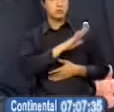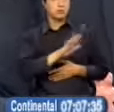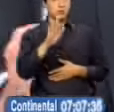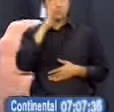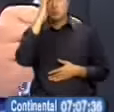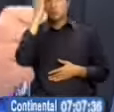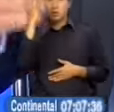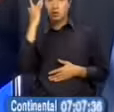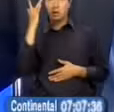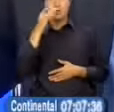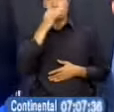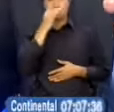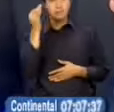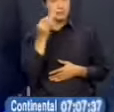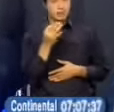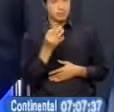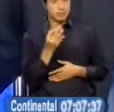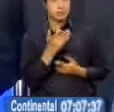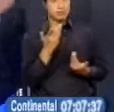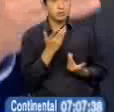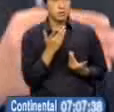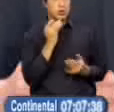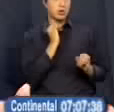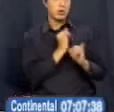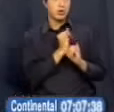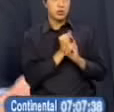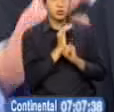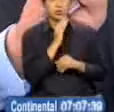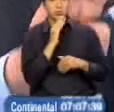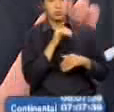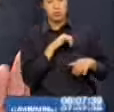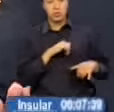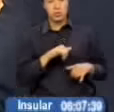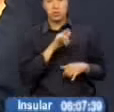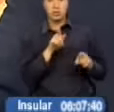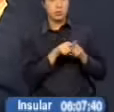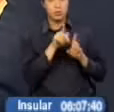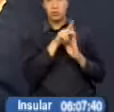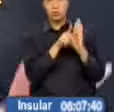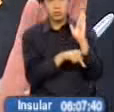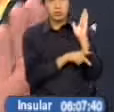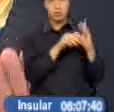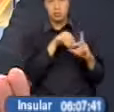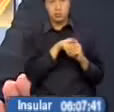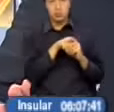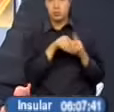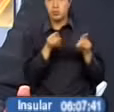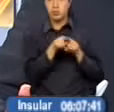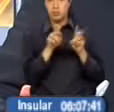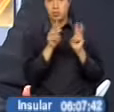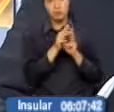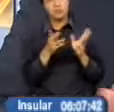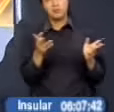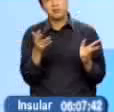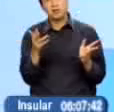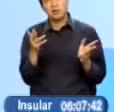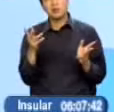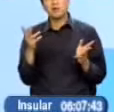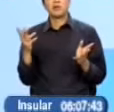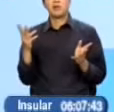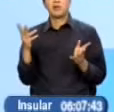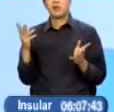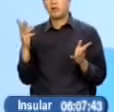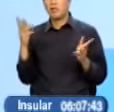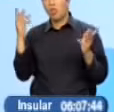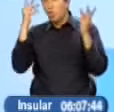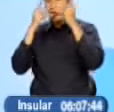sustenta en la legitimidad de una institucionalidad democrática como el conversó hoy como he quedado no nos engañemos esto es un golpe parlamentario